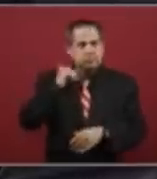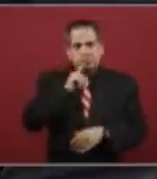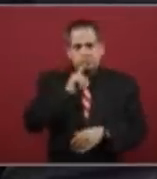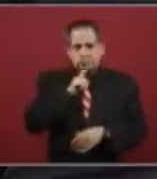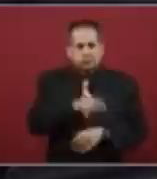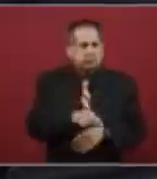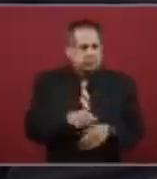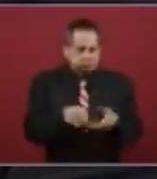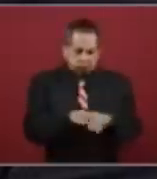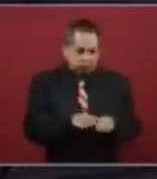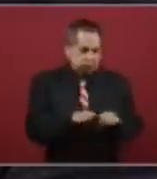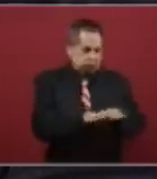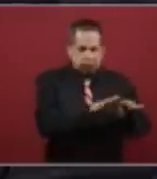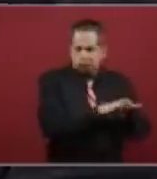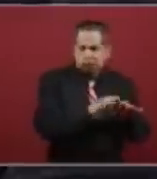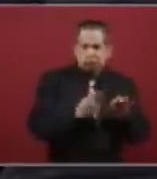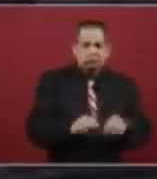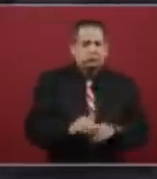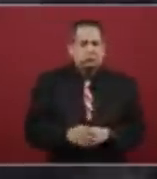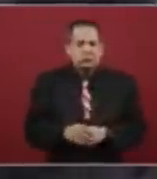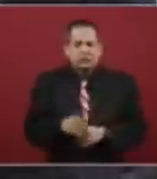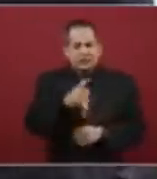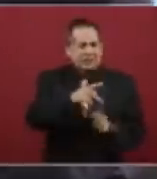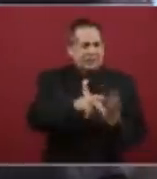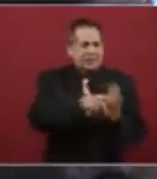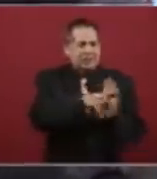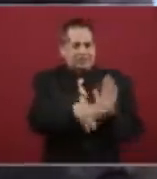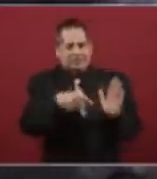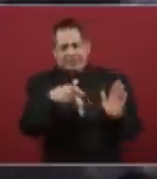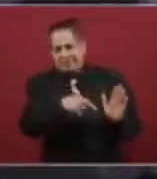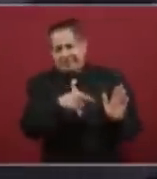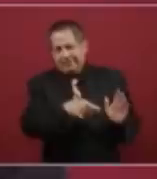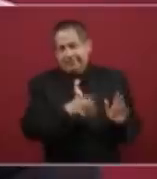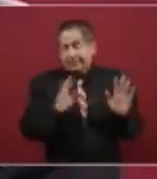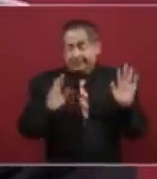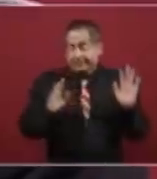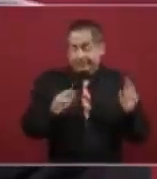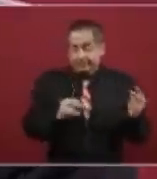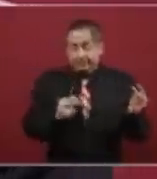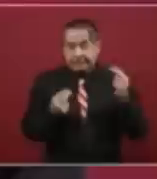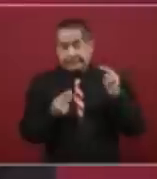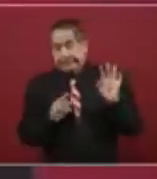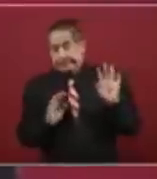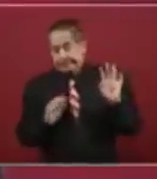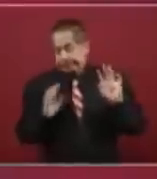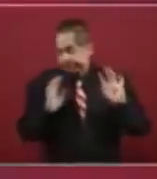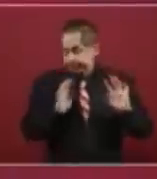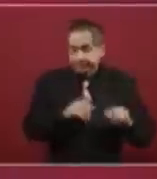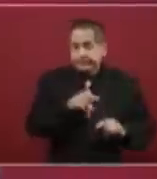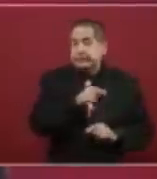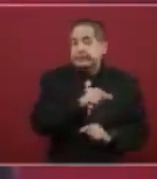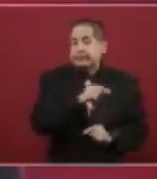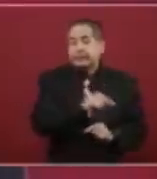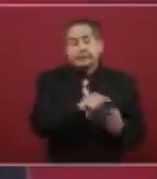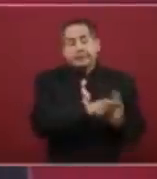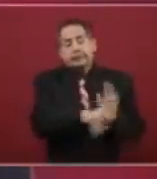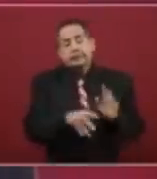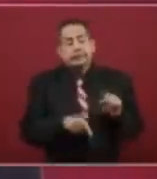periódico de esos que no nos ven con buenos ojos,